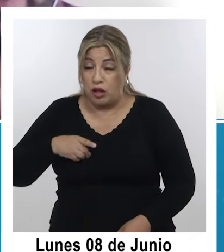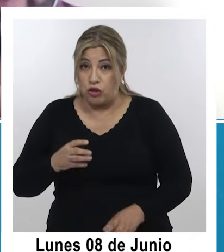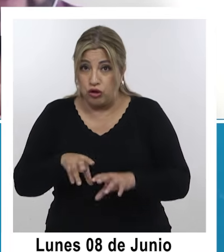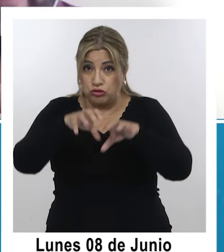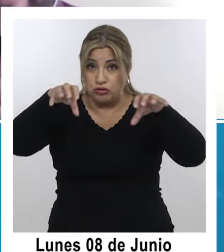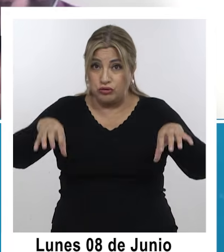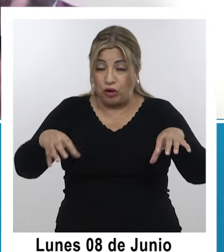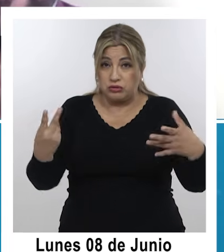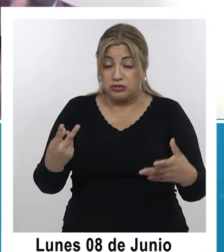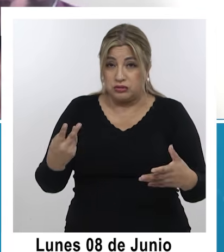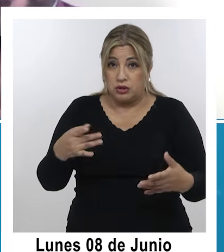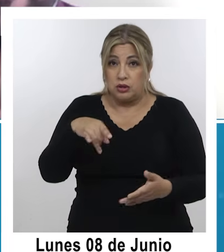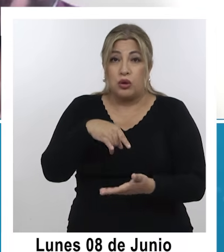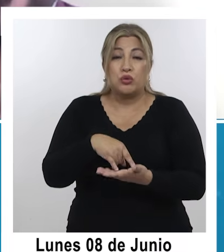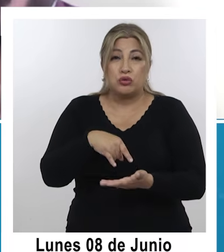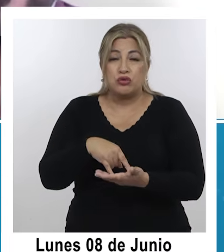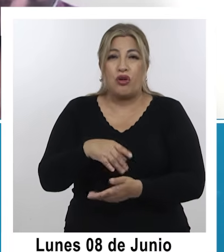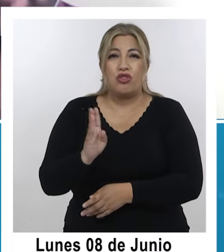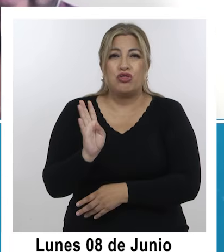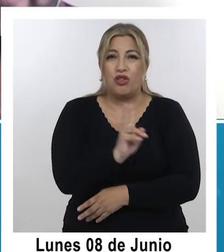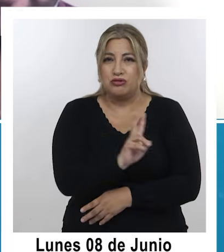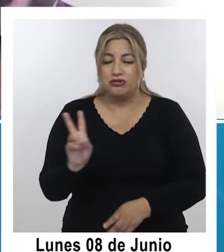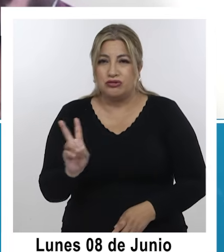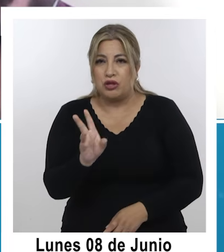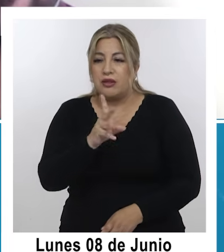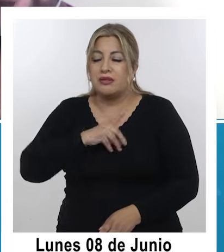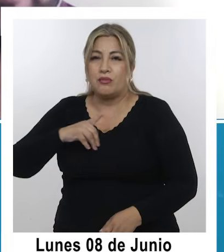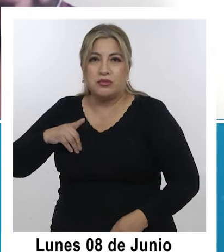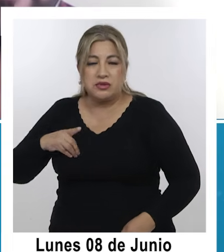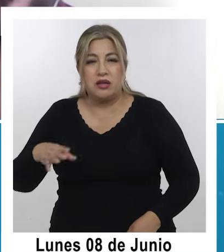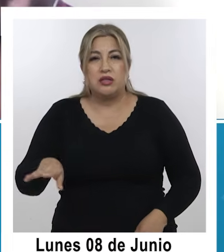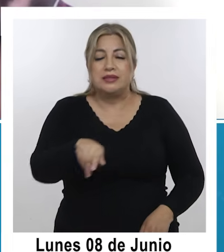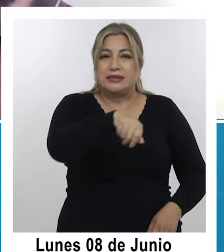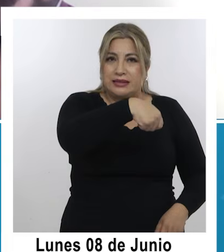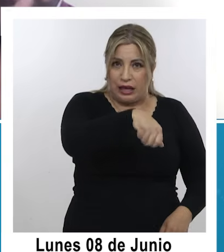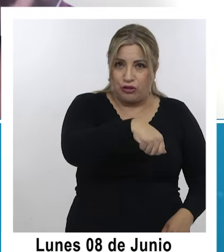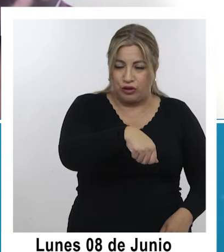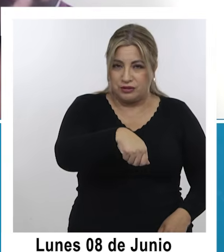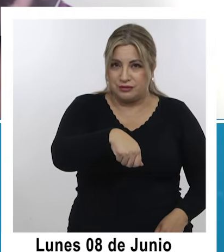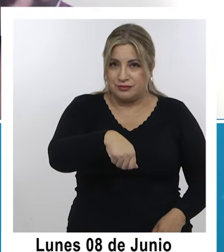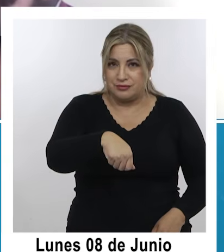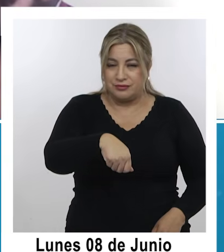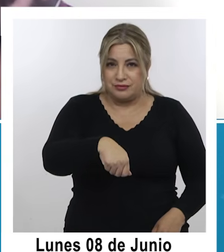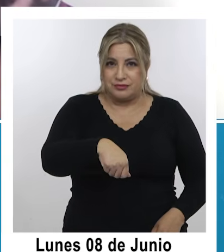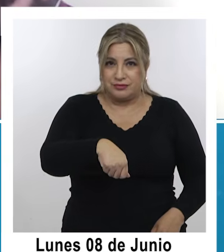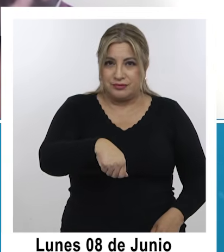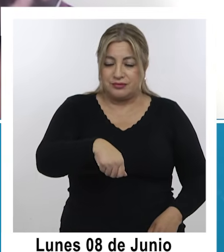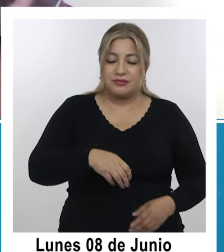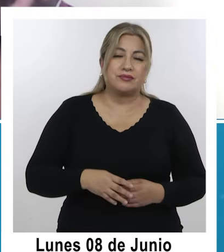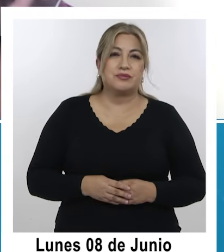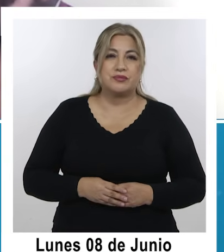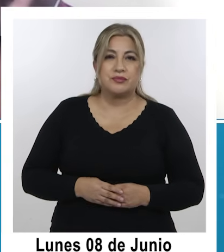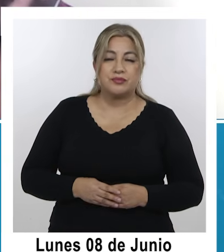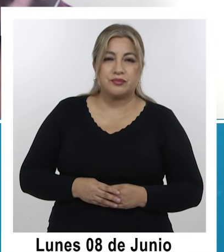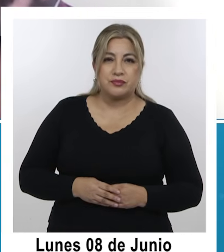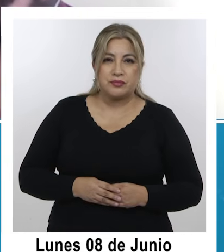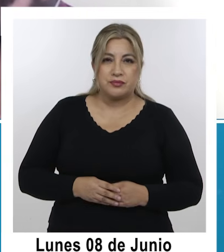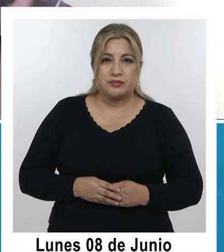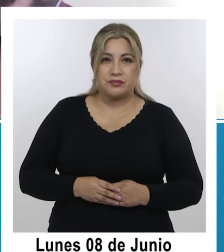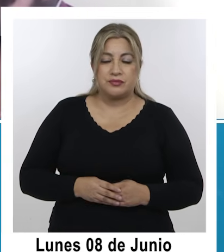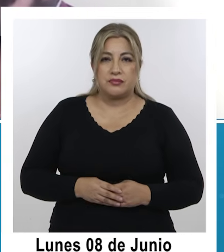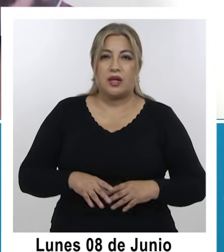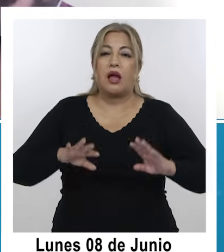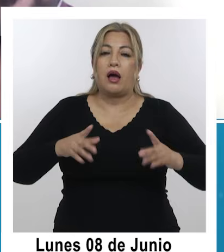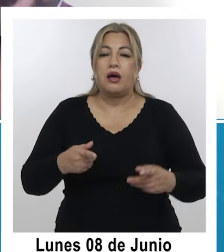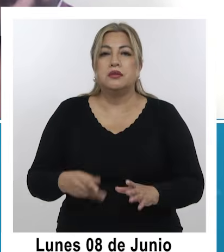Exacto, es un Congreso bicameral con la Cámara de Diputados y senadores, ¿no? Es una